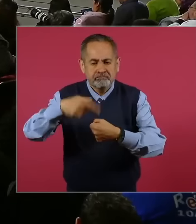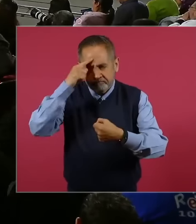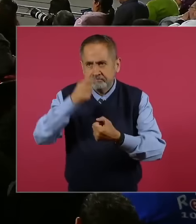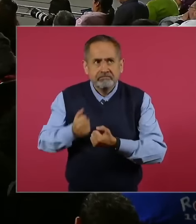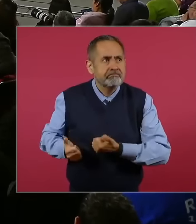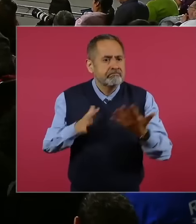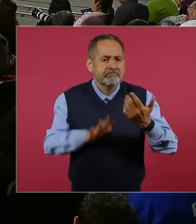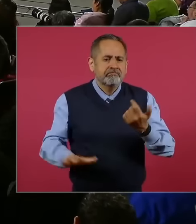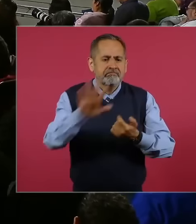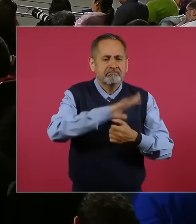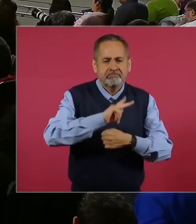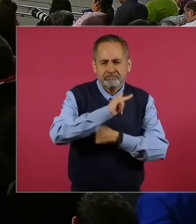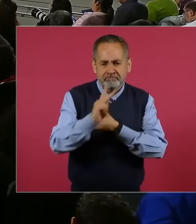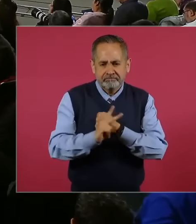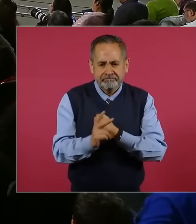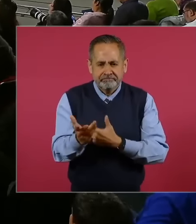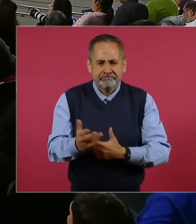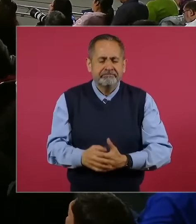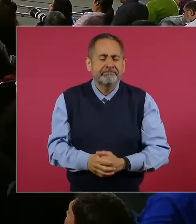Adelante.